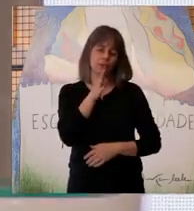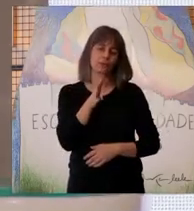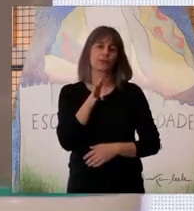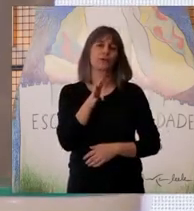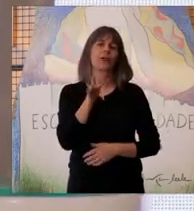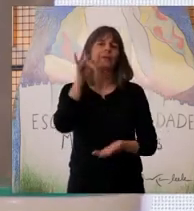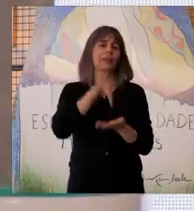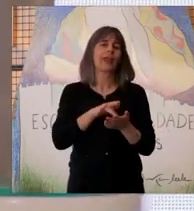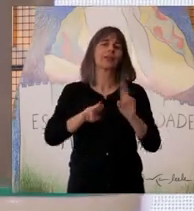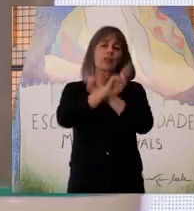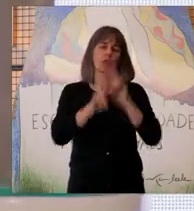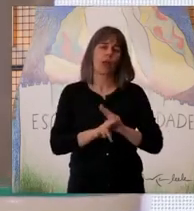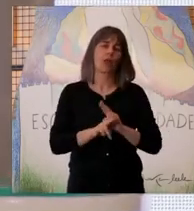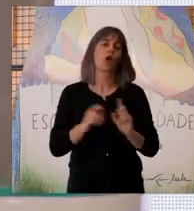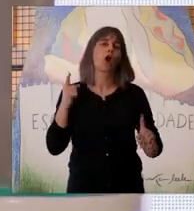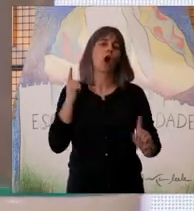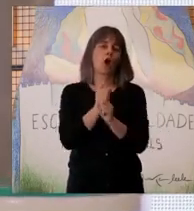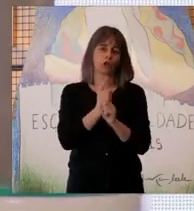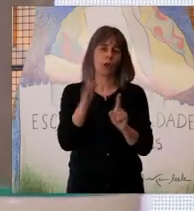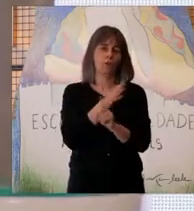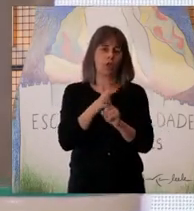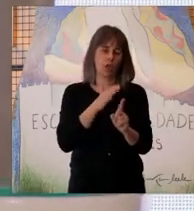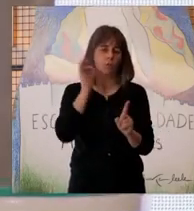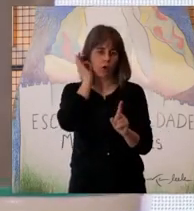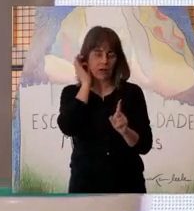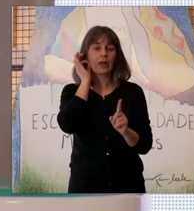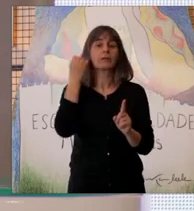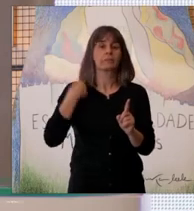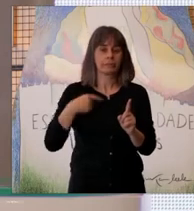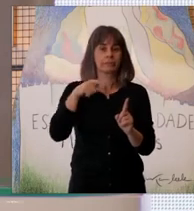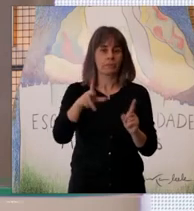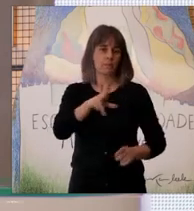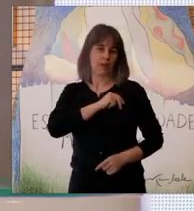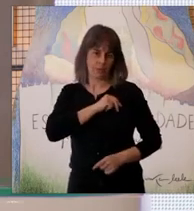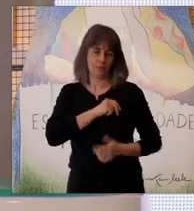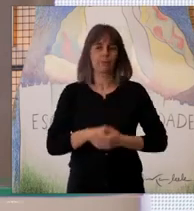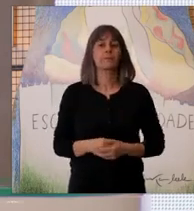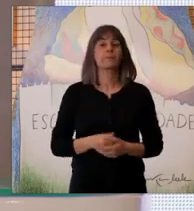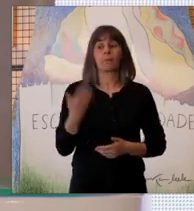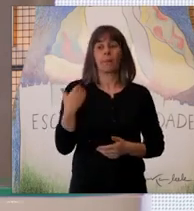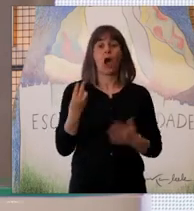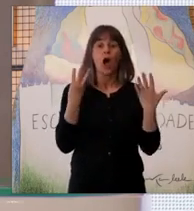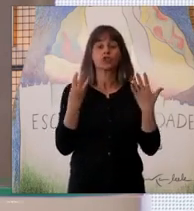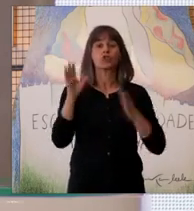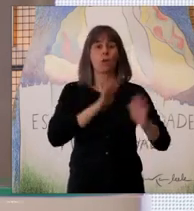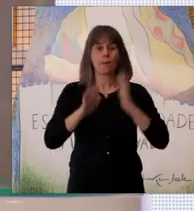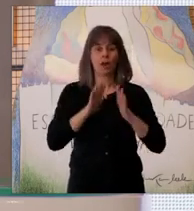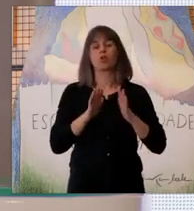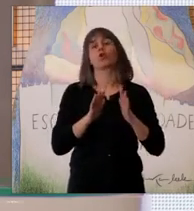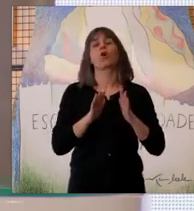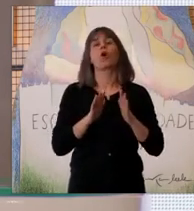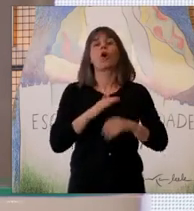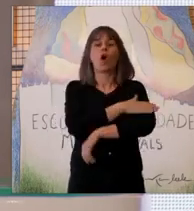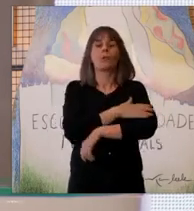eliminación de la violencia contra la mujer recibe el premio meninas 2022 Y el pasado 8 de marzo el gobierno de Castilla la Mancha también